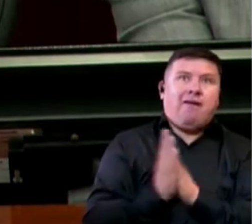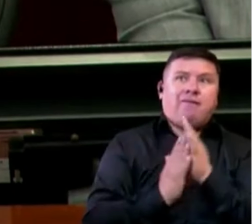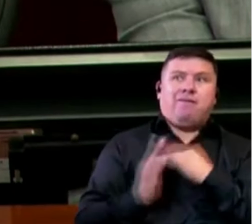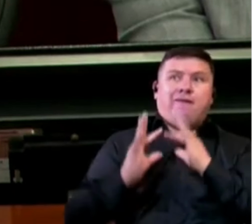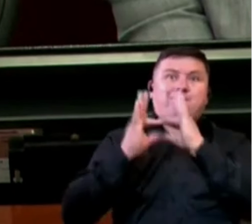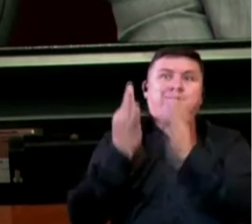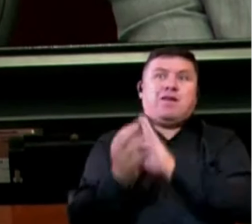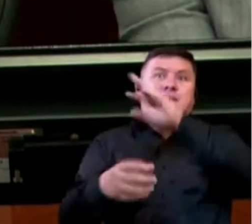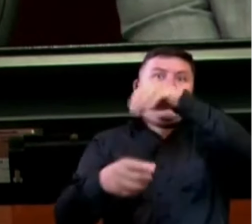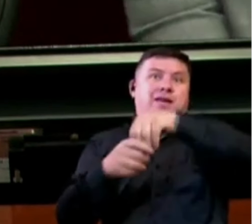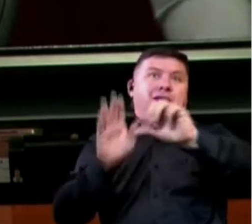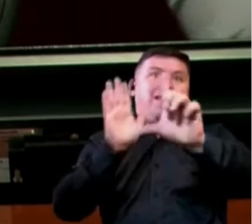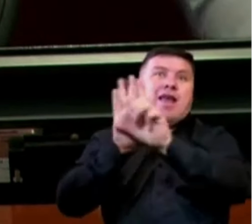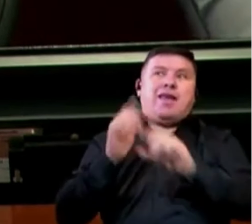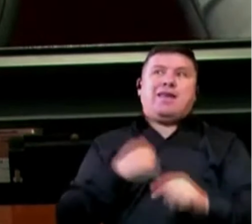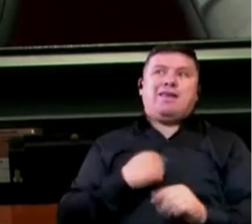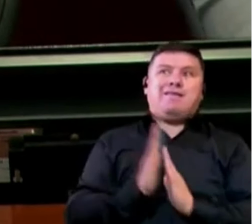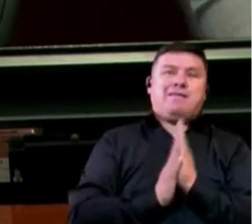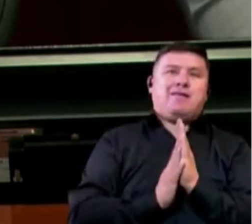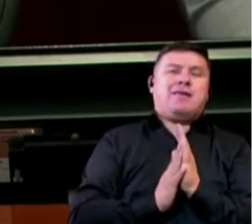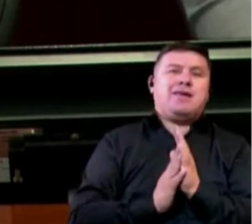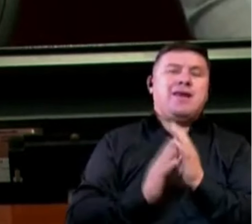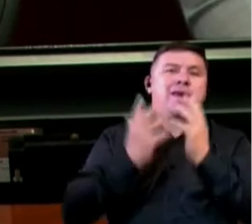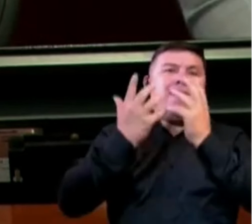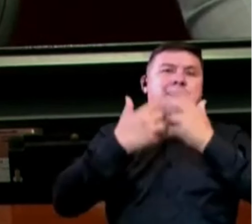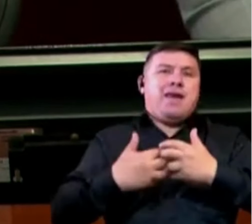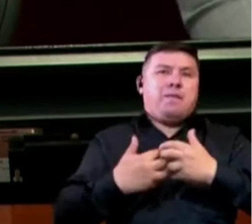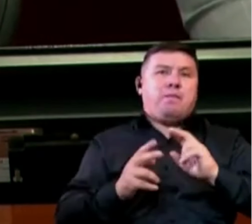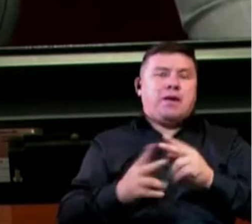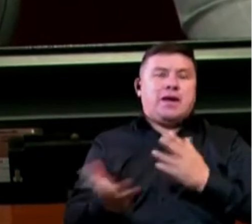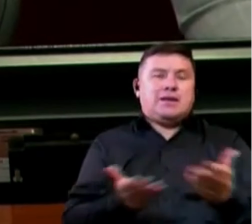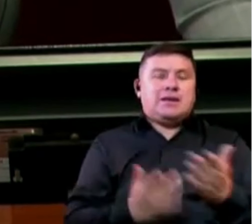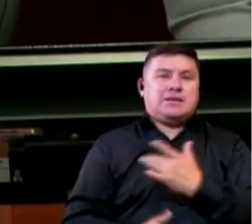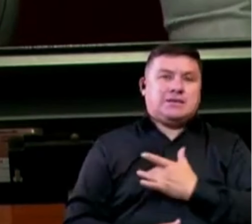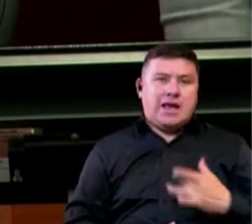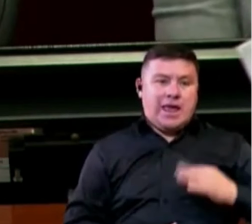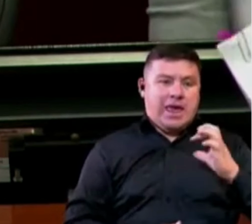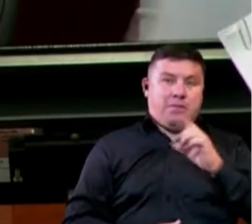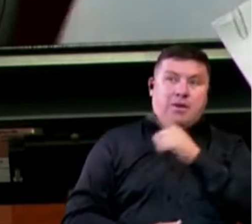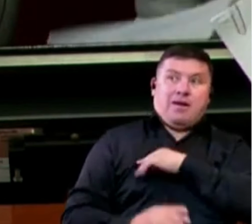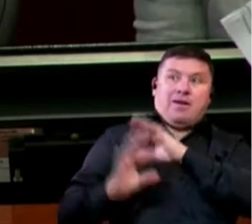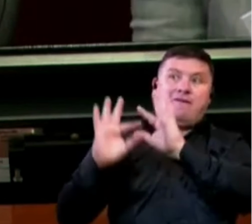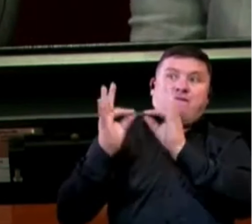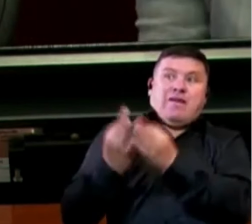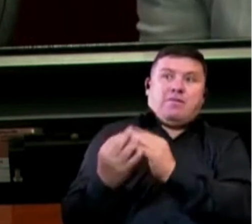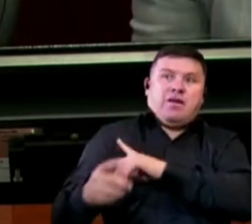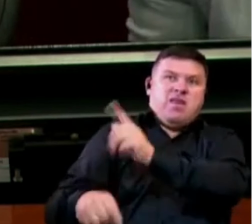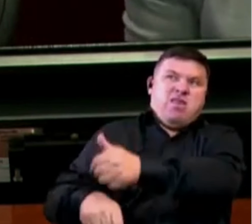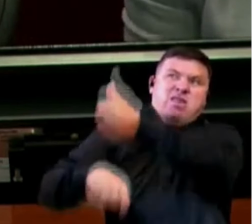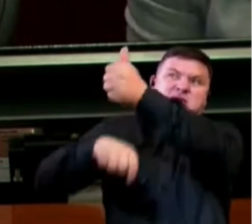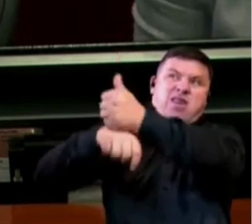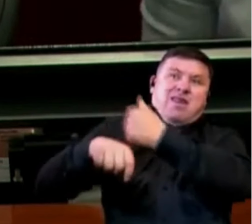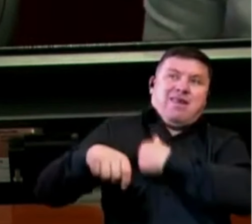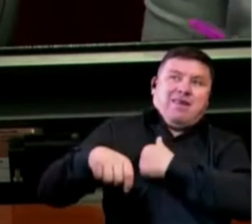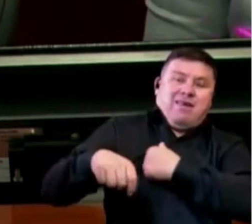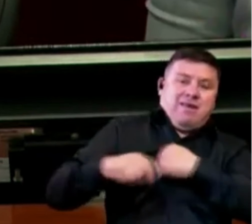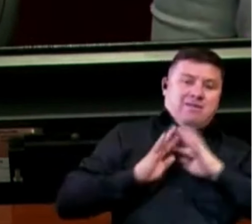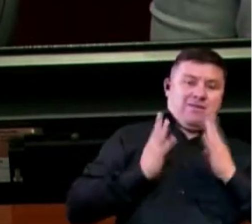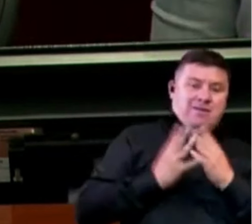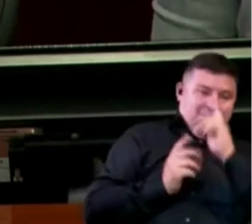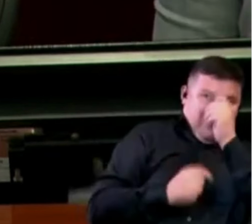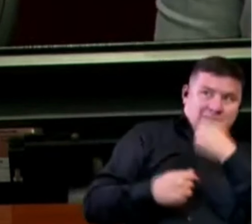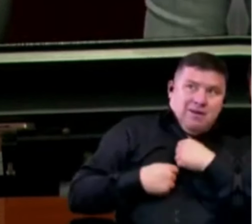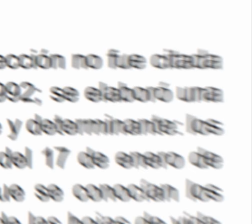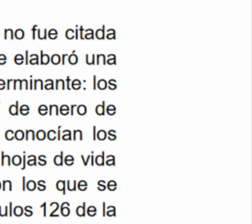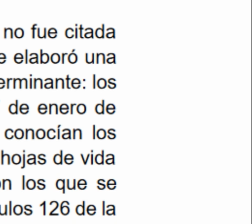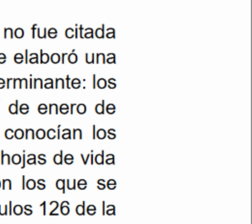ya se conocían los resultados de las pruebas de conocimientos y de la evaluación de las hojas de vida. Actividad adelantada por la Universidad Industrial de